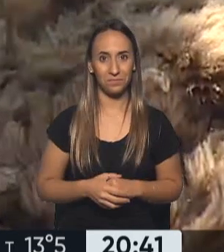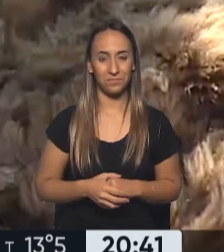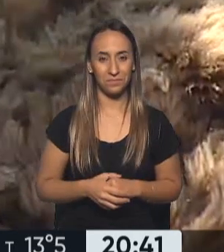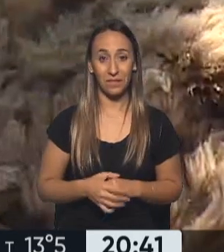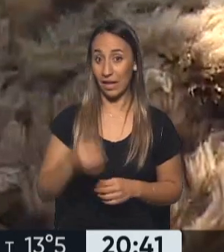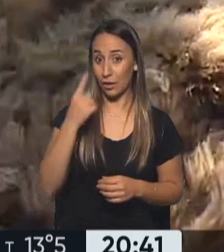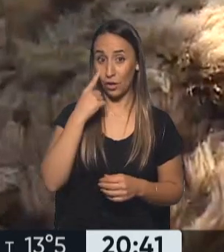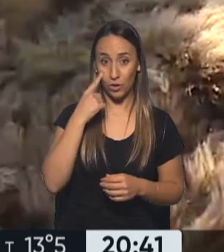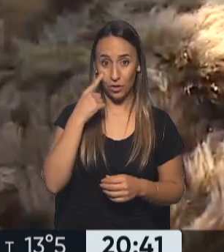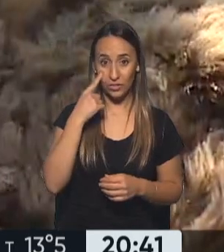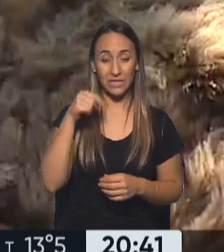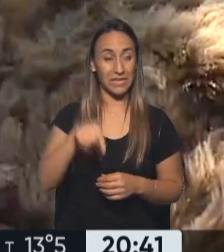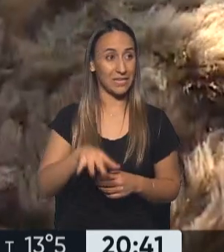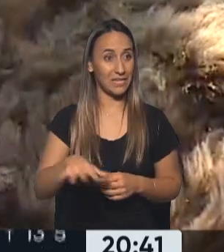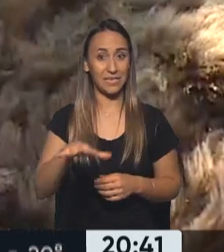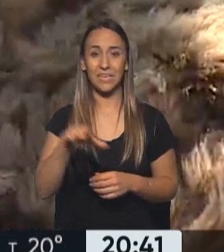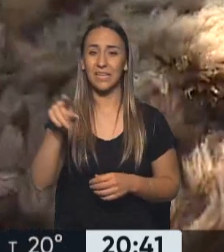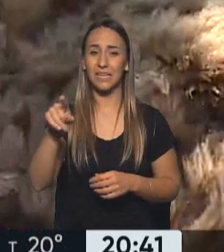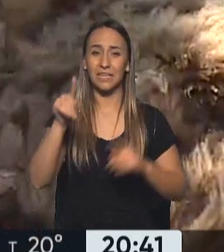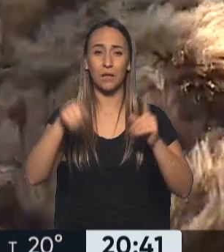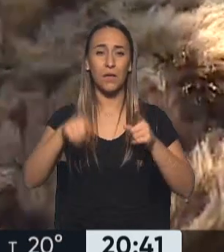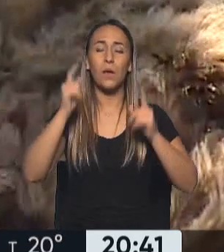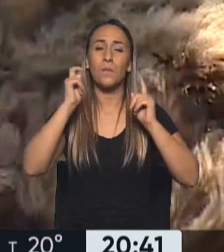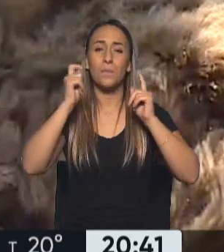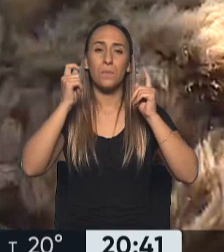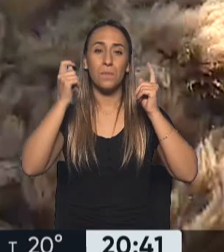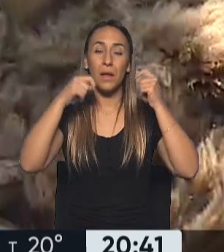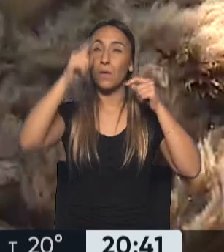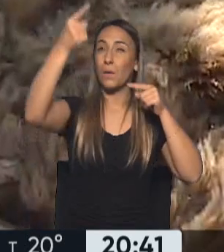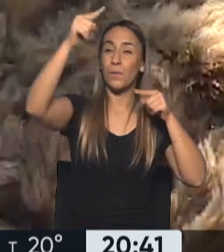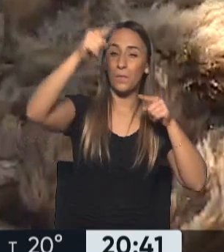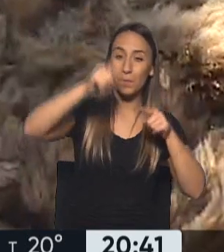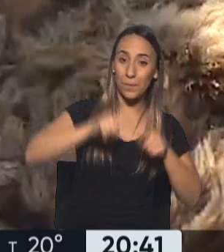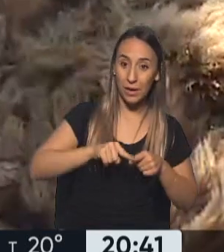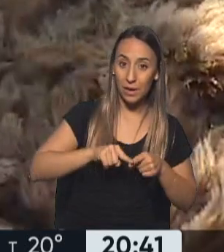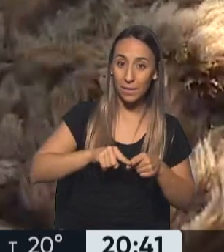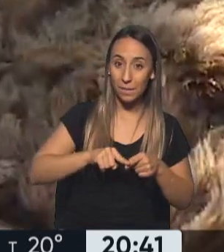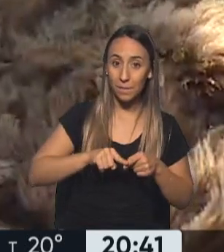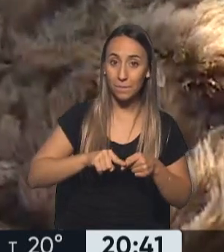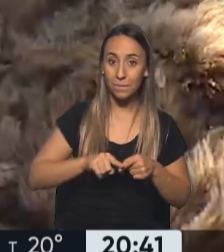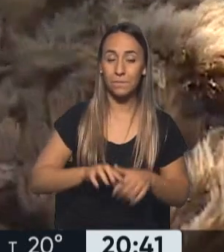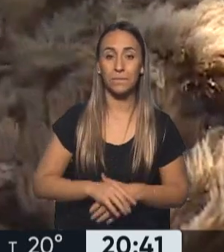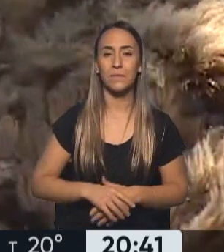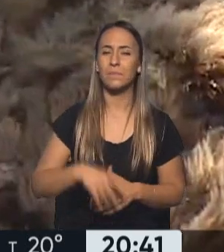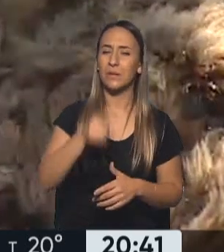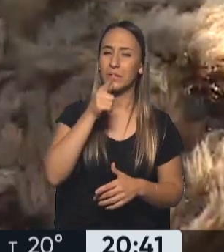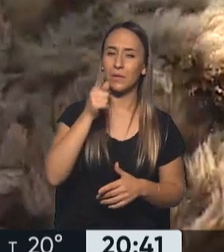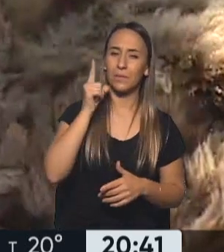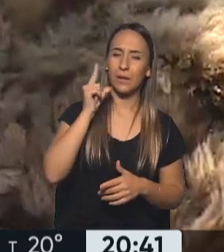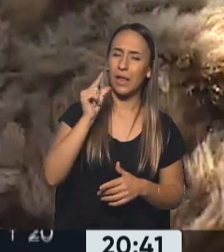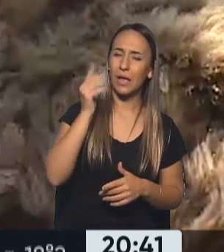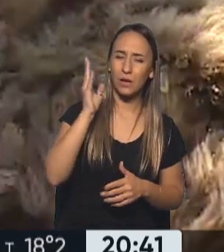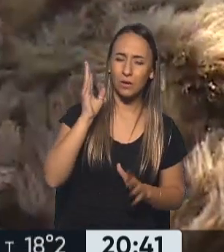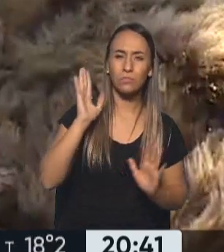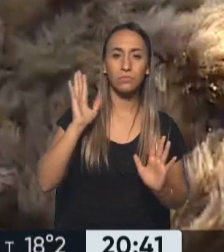Y conocí de tener marido y hasta para hoy estoy acá. Se falleció mi viejo, pero quedó la